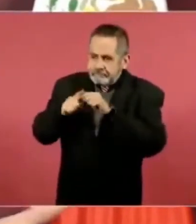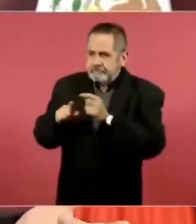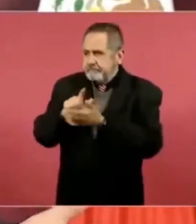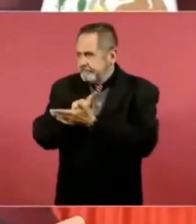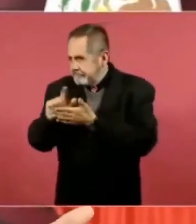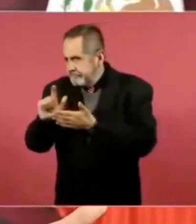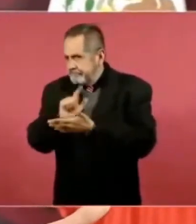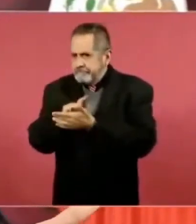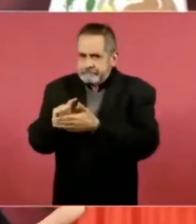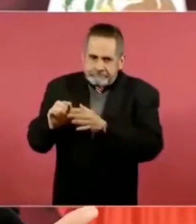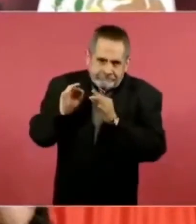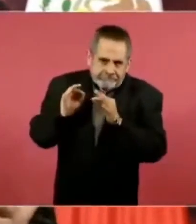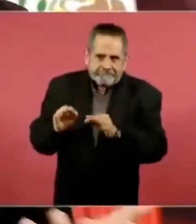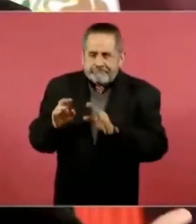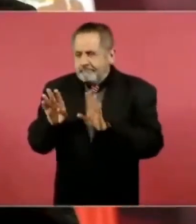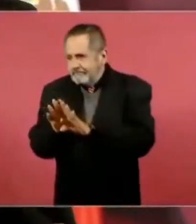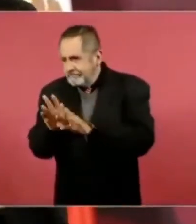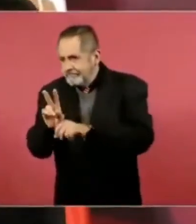¿sí?